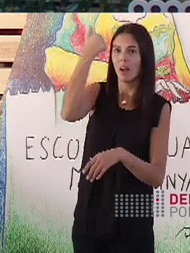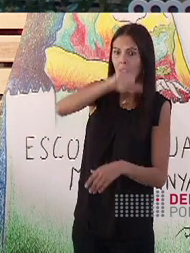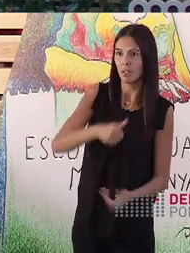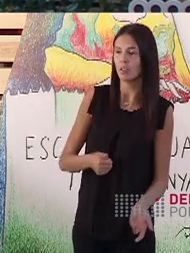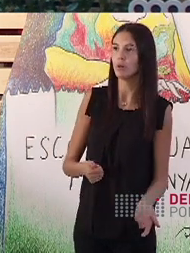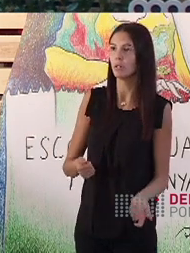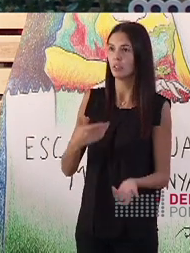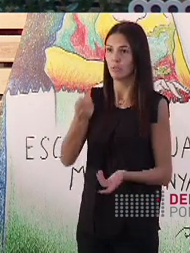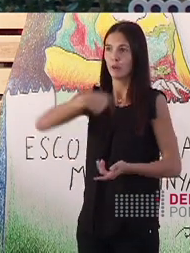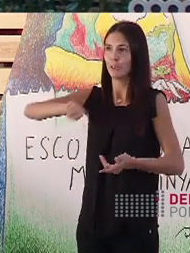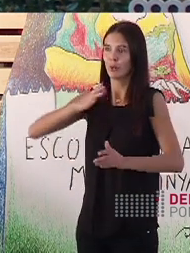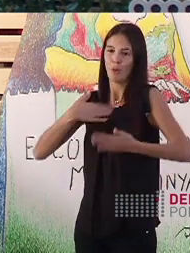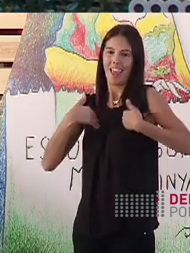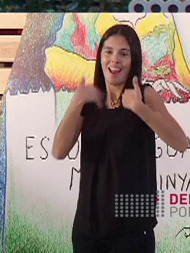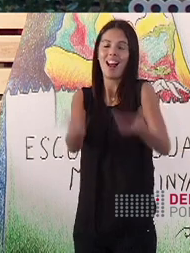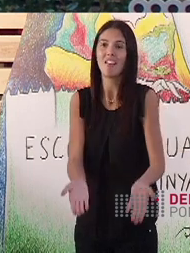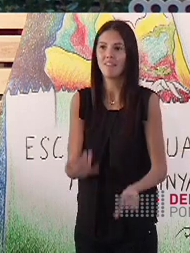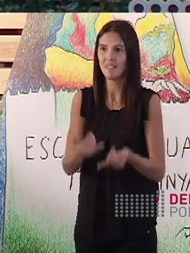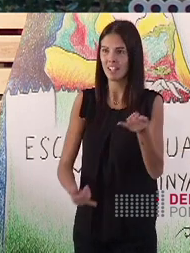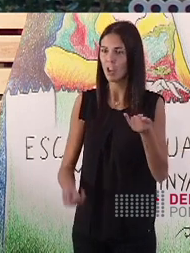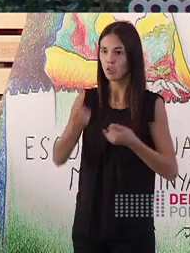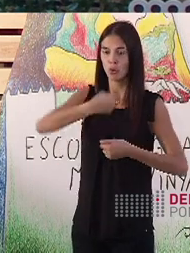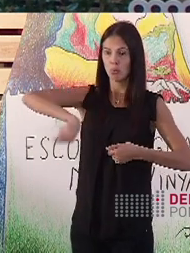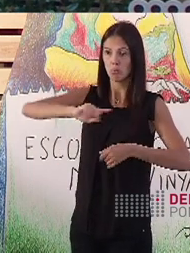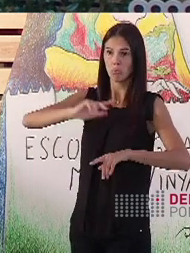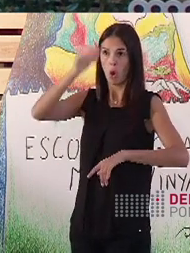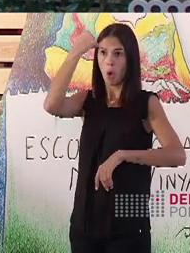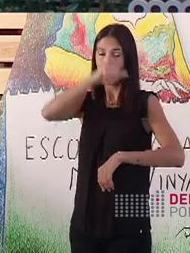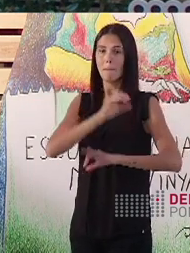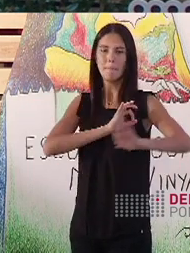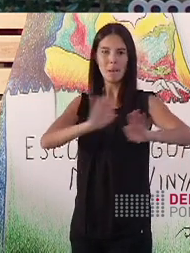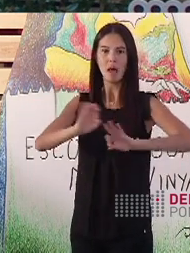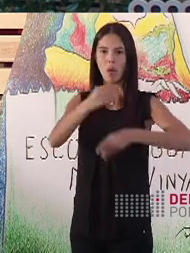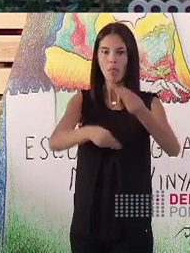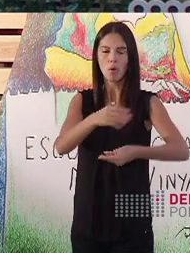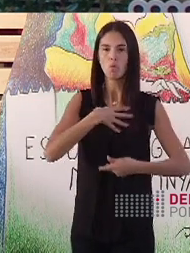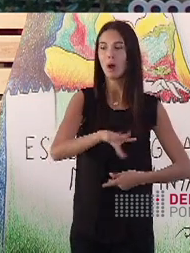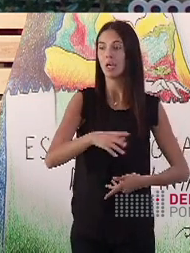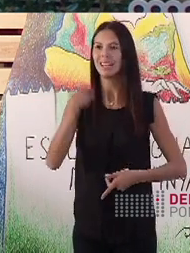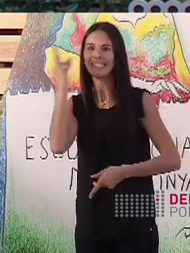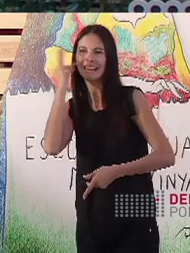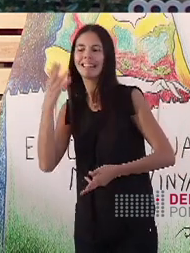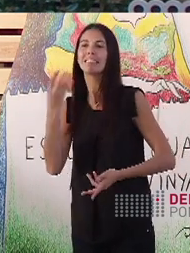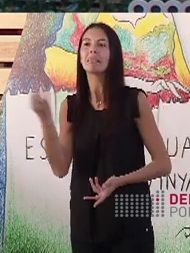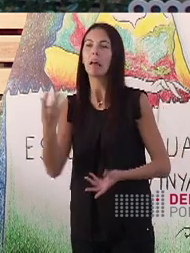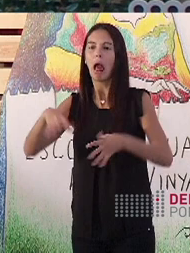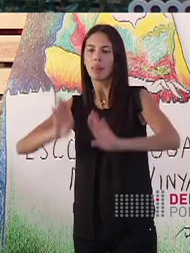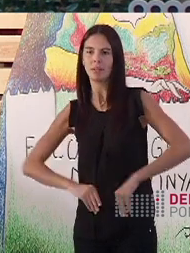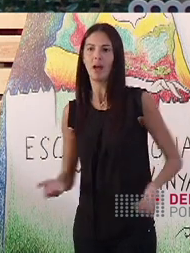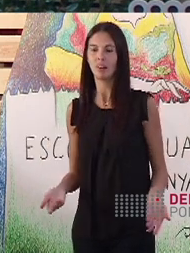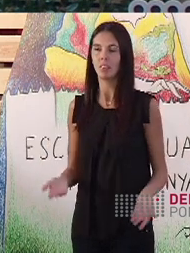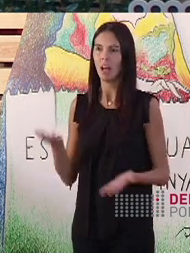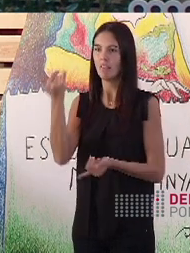dando en bandejas, aquí donde queremos entrar, ¿no? En que les estamos preparando para hacer eso a ellos y a ellas para aceptarlo. Hay para las